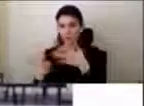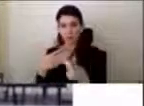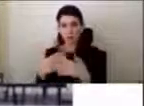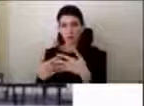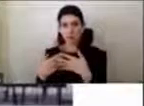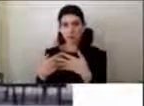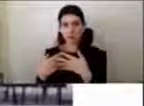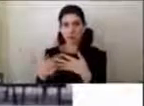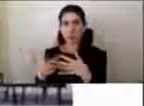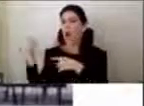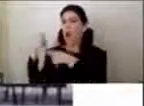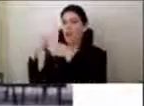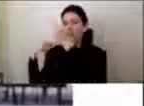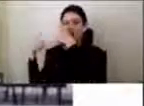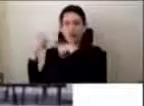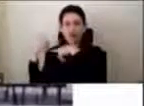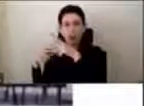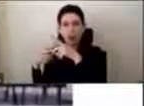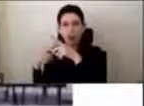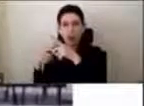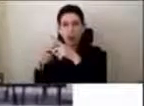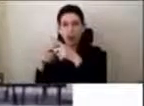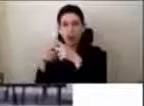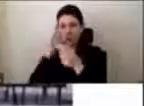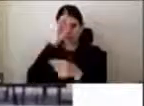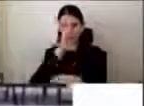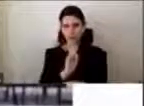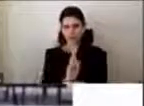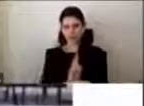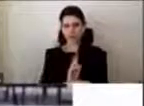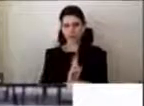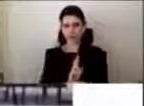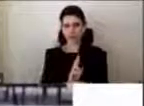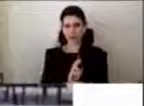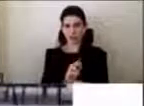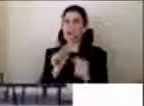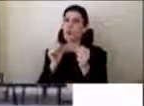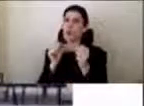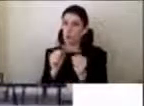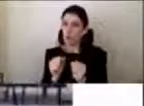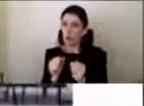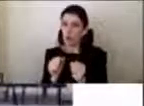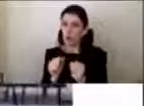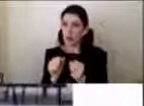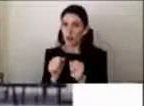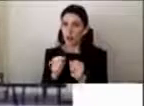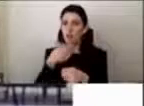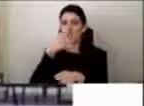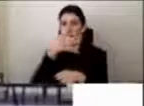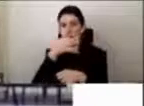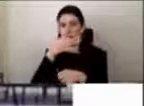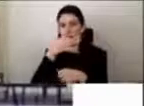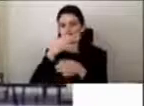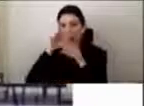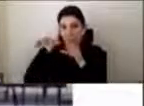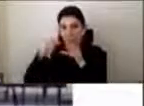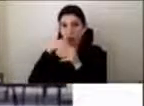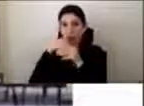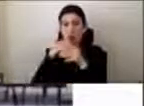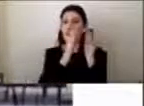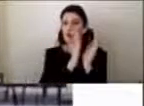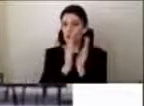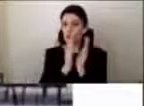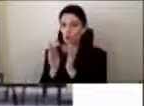construir historias, a personificar, en donde puede aparecer un cierto contenido narrativo con una estructura de